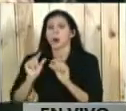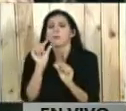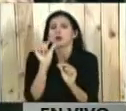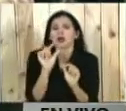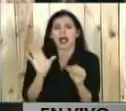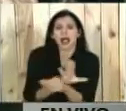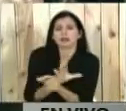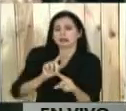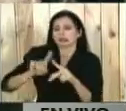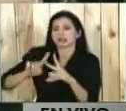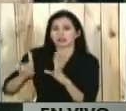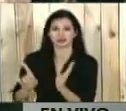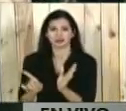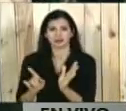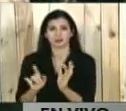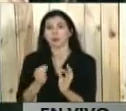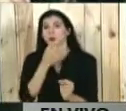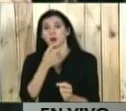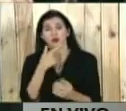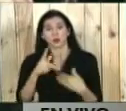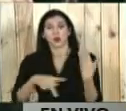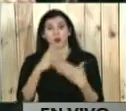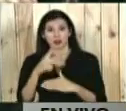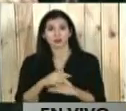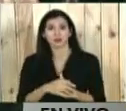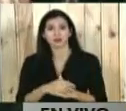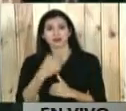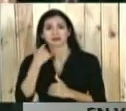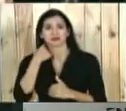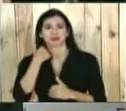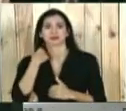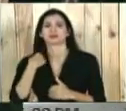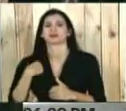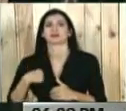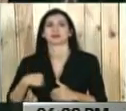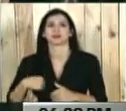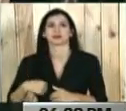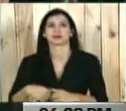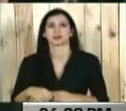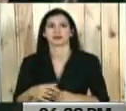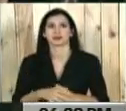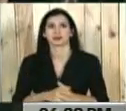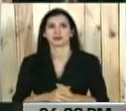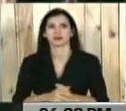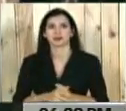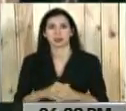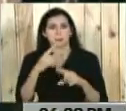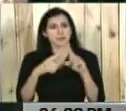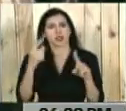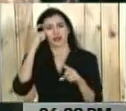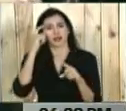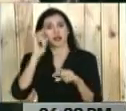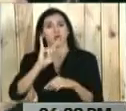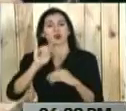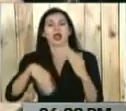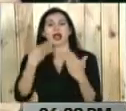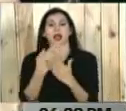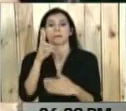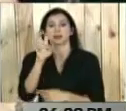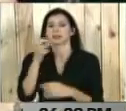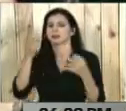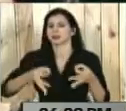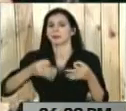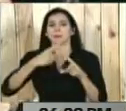todo. Va a ser un programa bien bonito de paso, ¿no? Y va a funcionar todos los mediodías de lunes a viernes. Yo